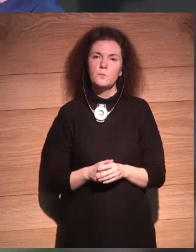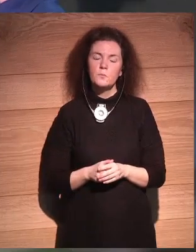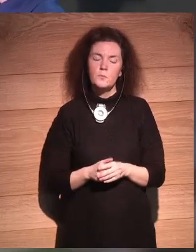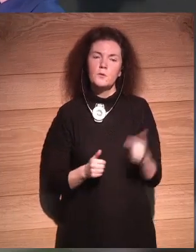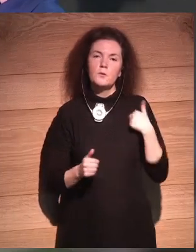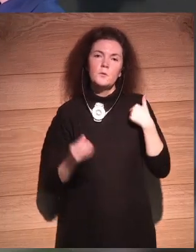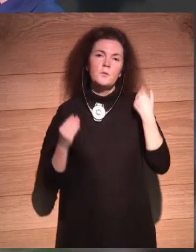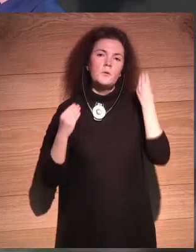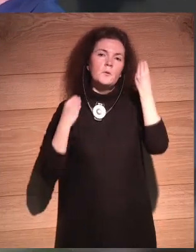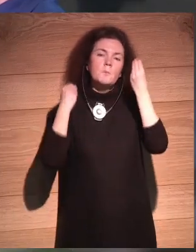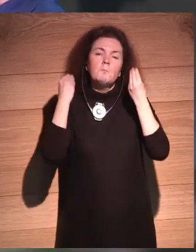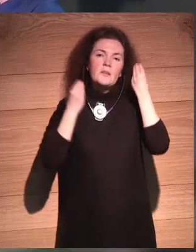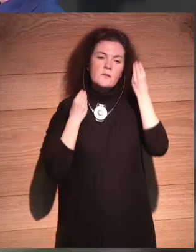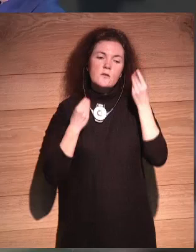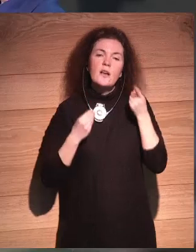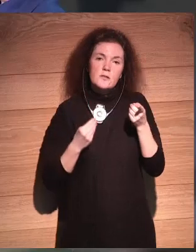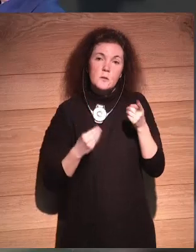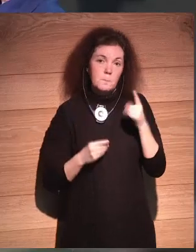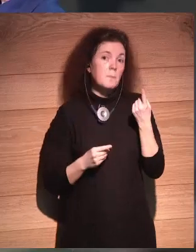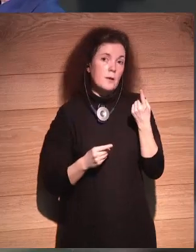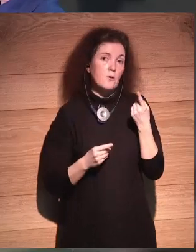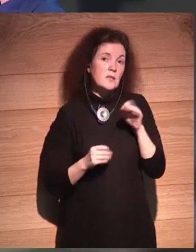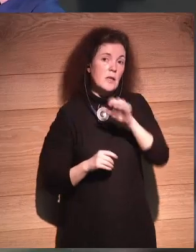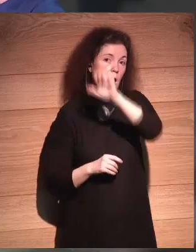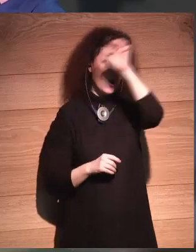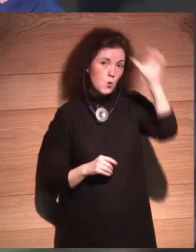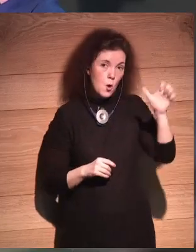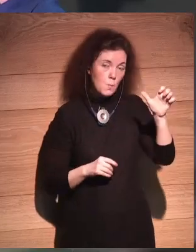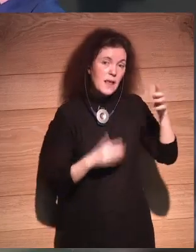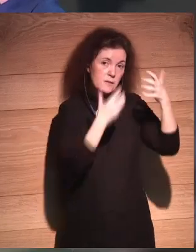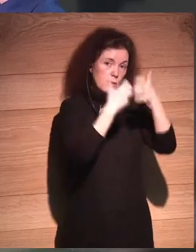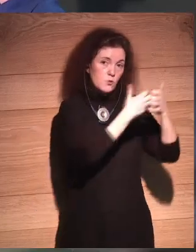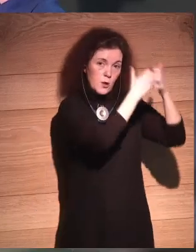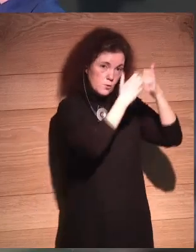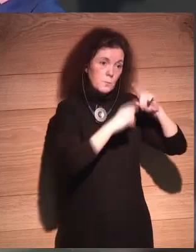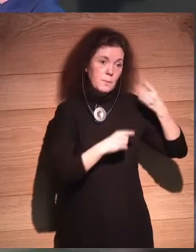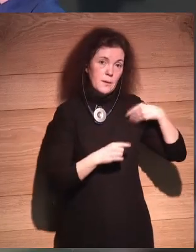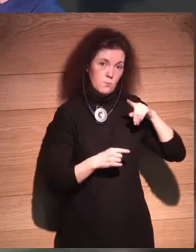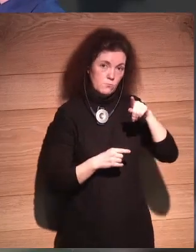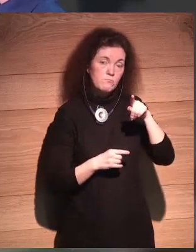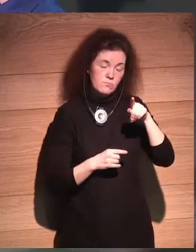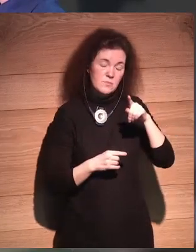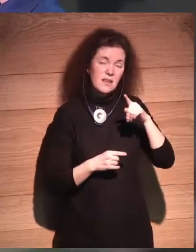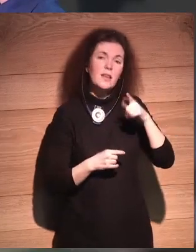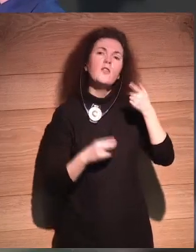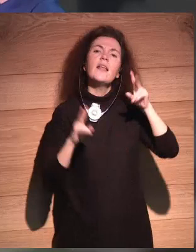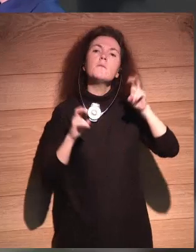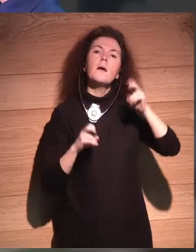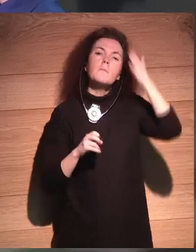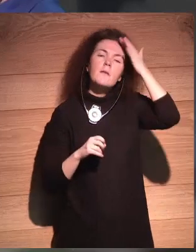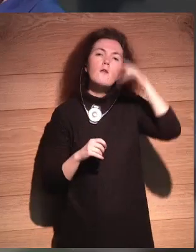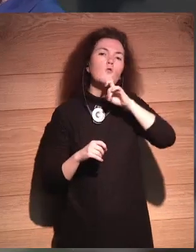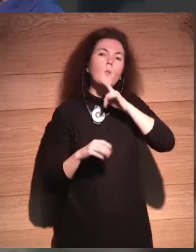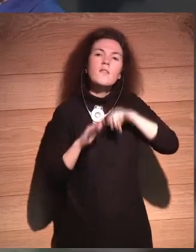Yo creo que esto va a pasar primero en Europa Occidental y en los Estados Unidos, y la cuestión es cómo se va a